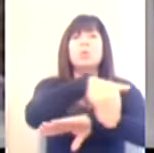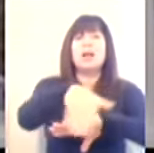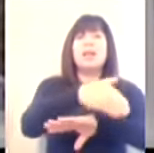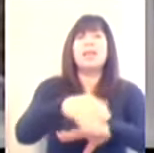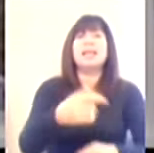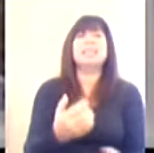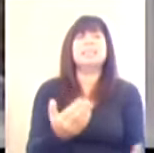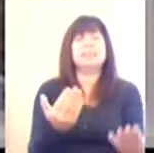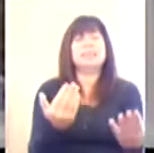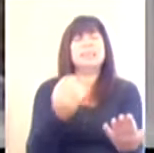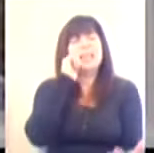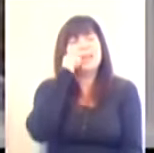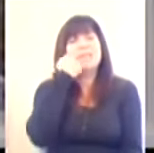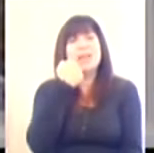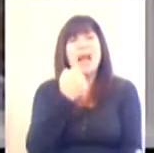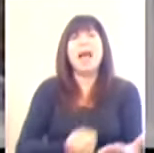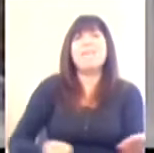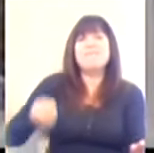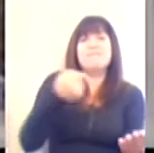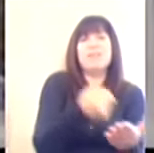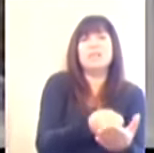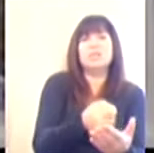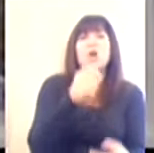pueden superar los